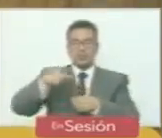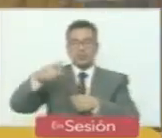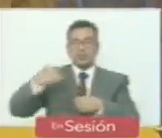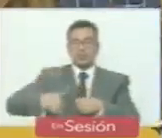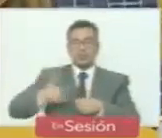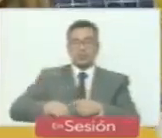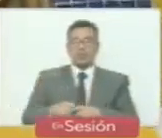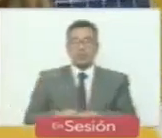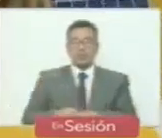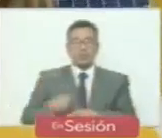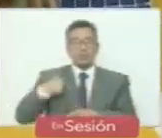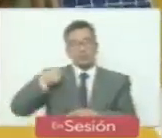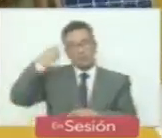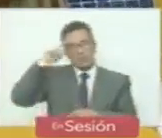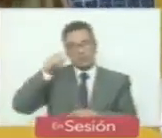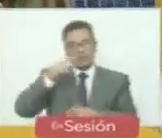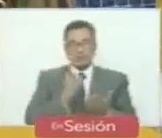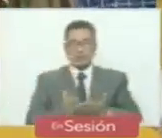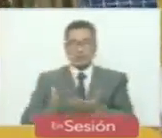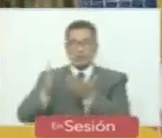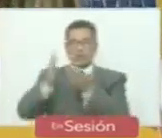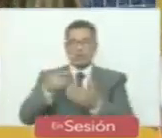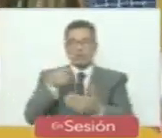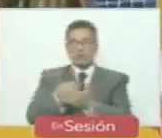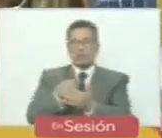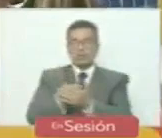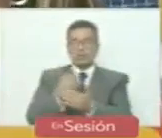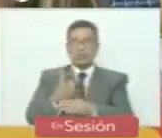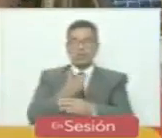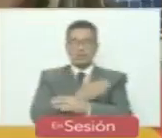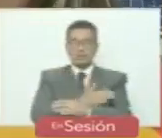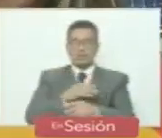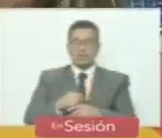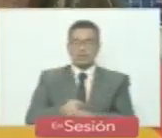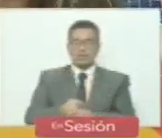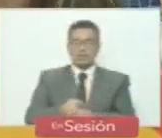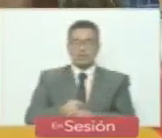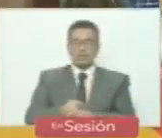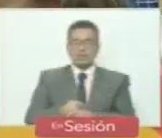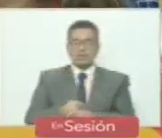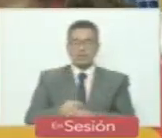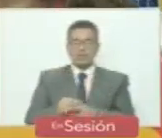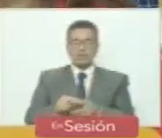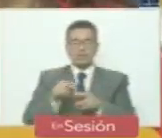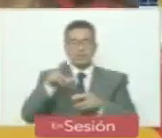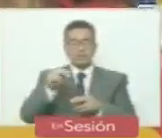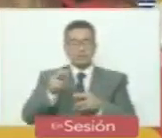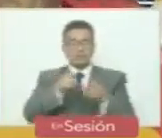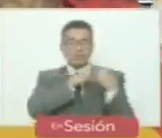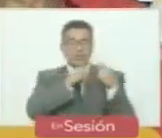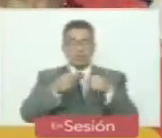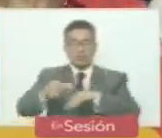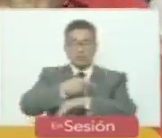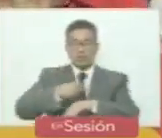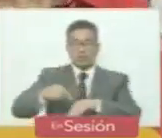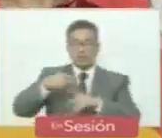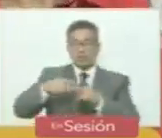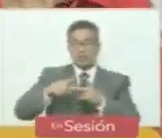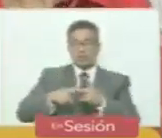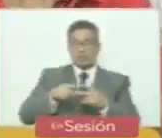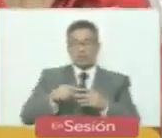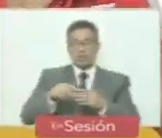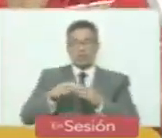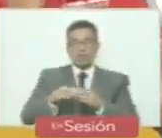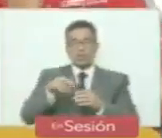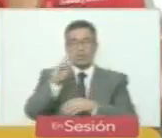Argentina, aun cuando el servicio se había cancelado con anterioridad, y la irresponsabilidad del gobierno de la República Oriental